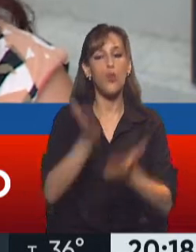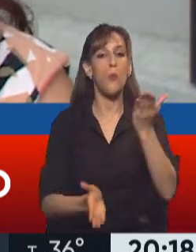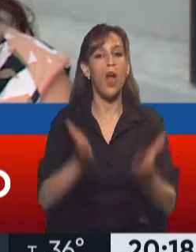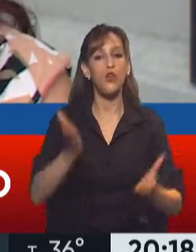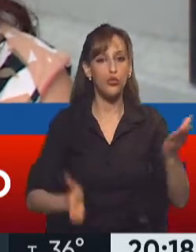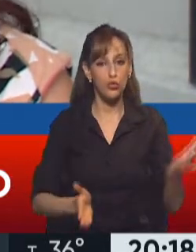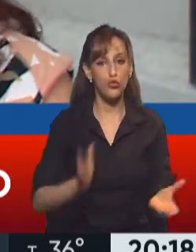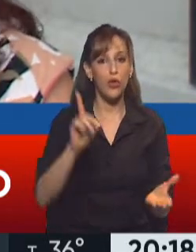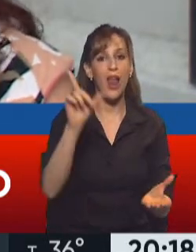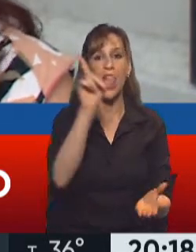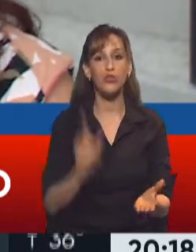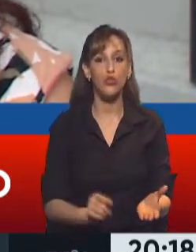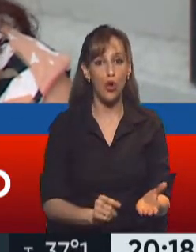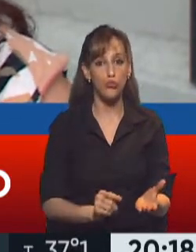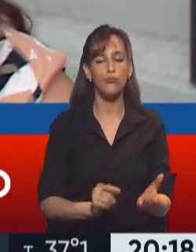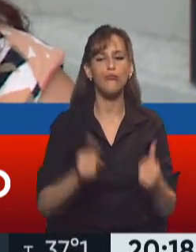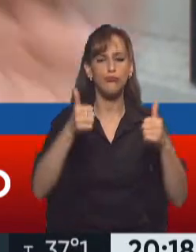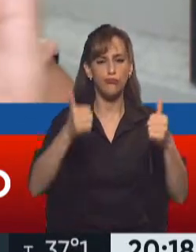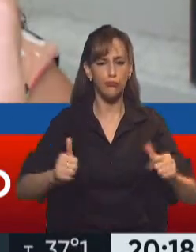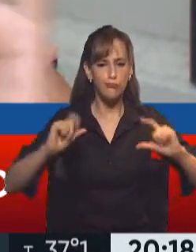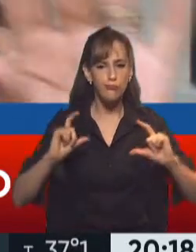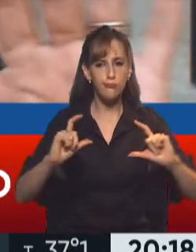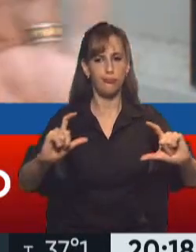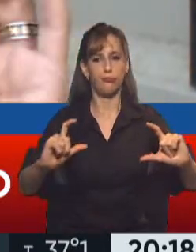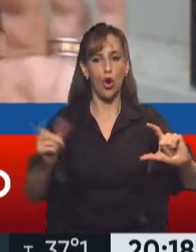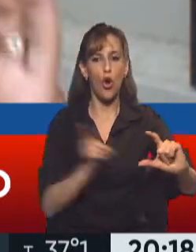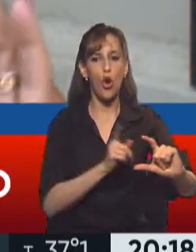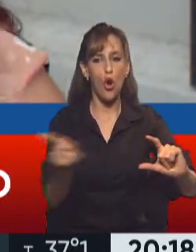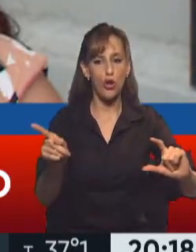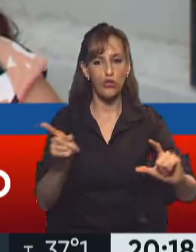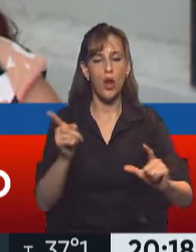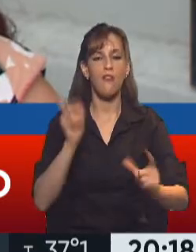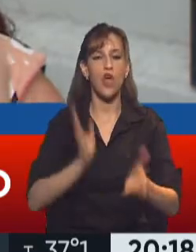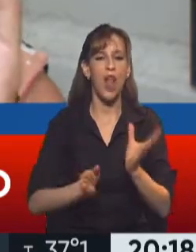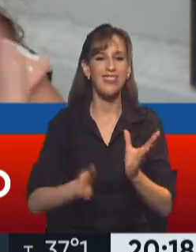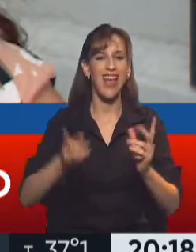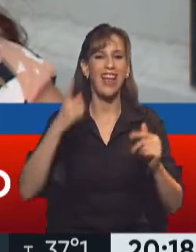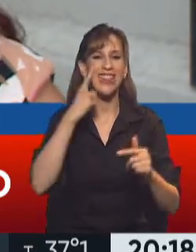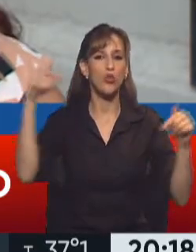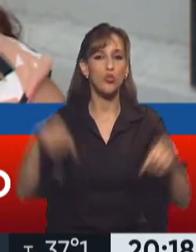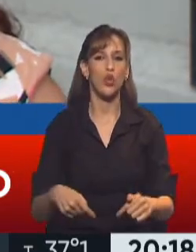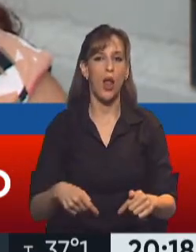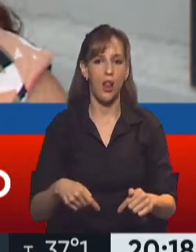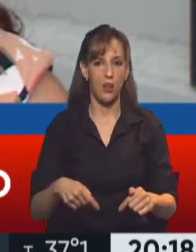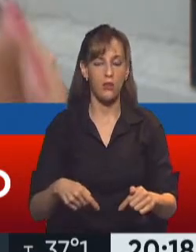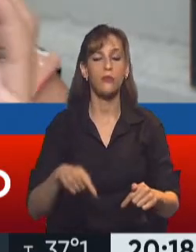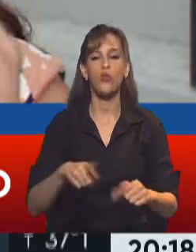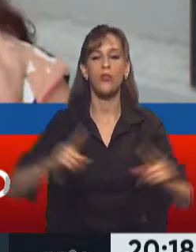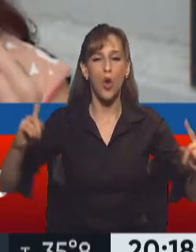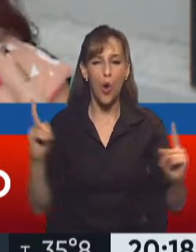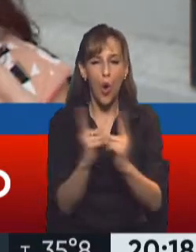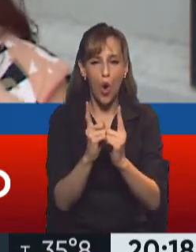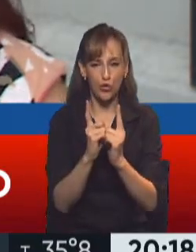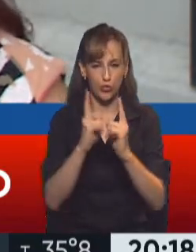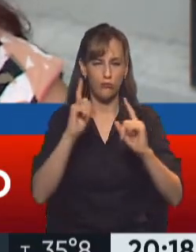es contra la violencia institucional. Entonces va a haber una breve síntesis de lo ocurrido con la